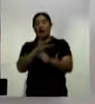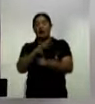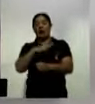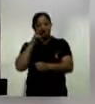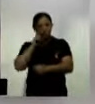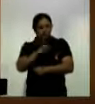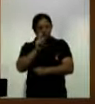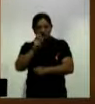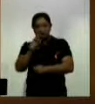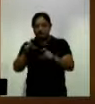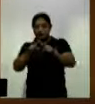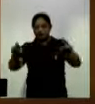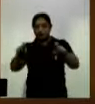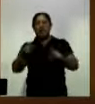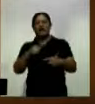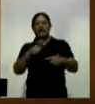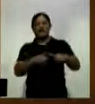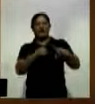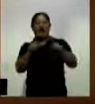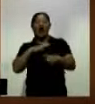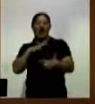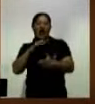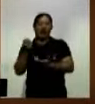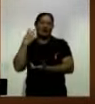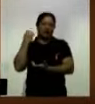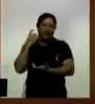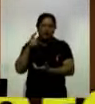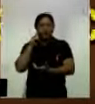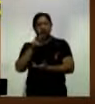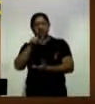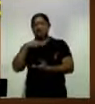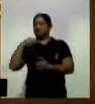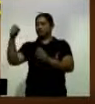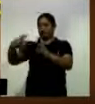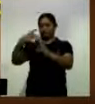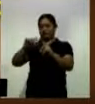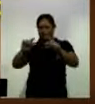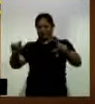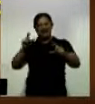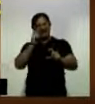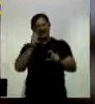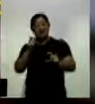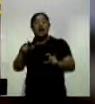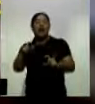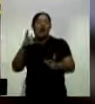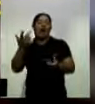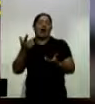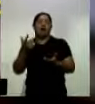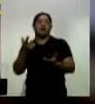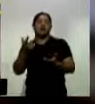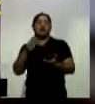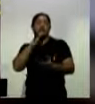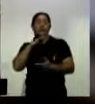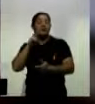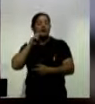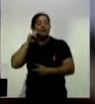través de redes sociales, foros de conversación o chats. Eso, advirtió, contribuye a que dichos contenidos se propaguen. Por ello,